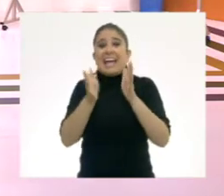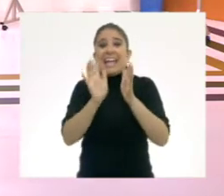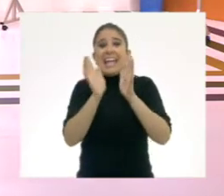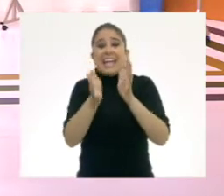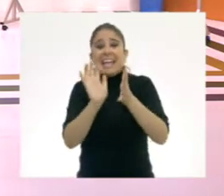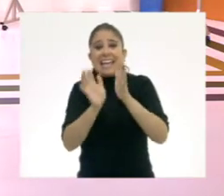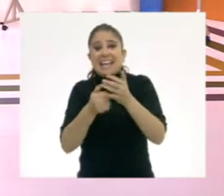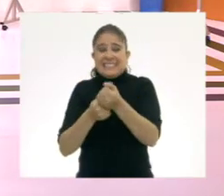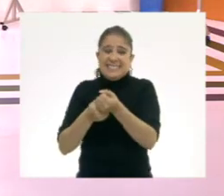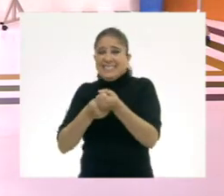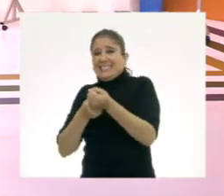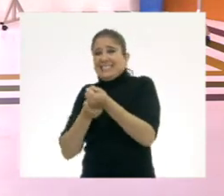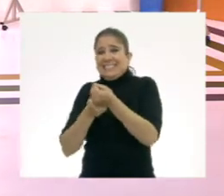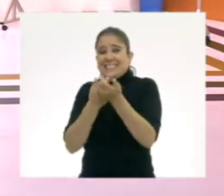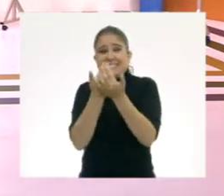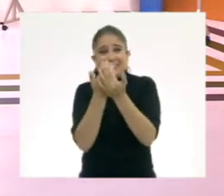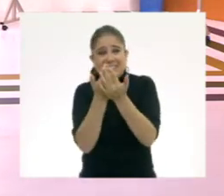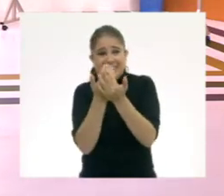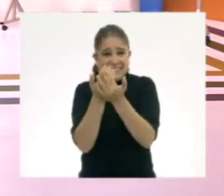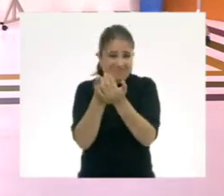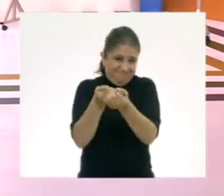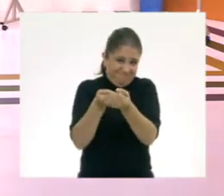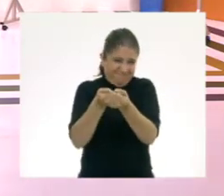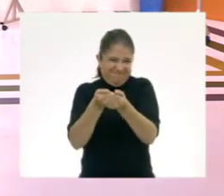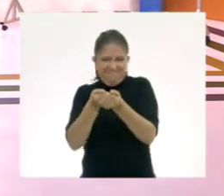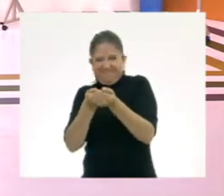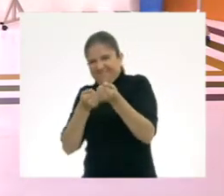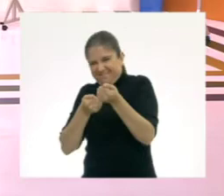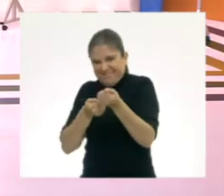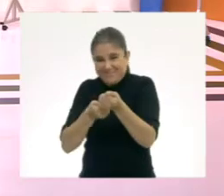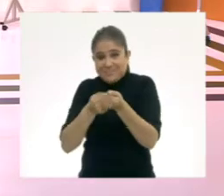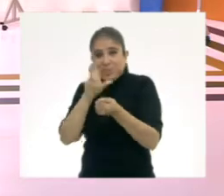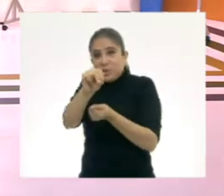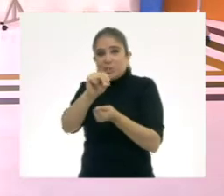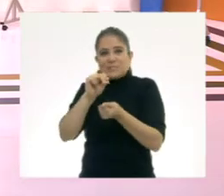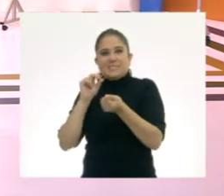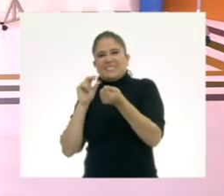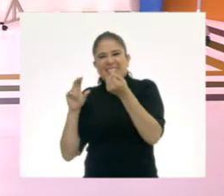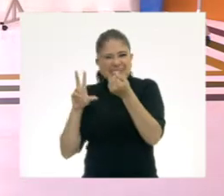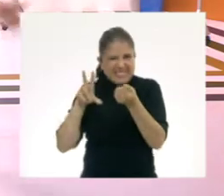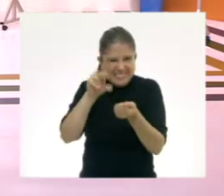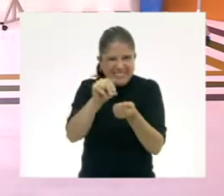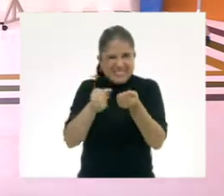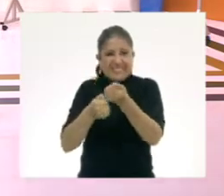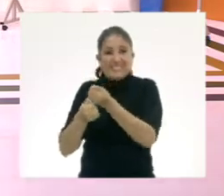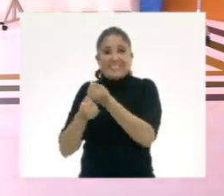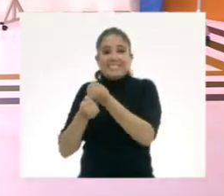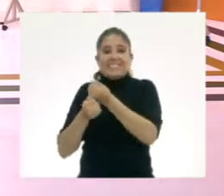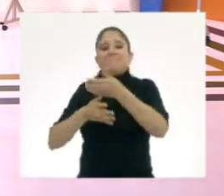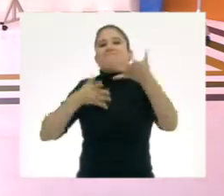ay, espérenme. Espérenme. No, una, no. Ay, ¡ah!